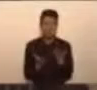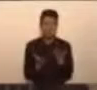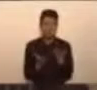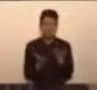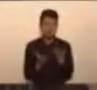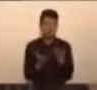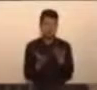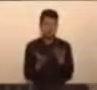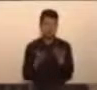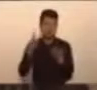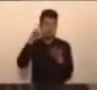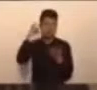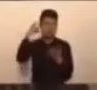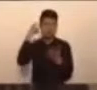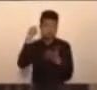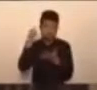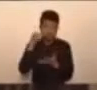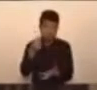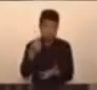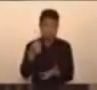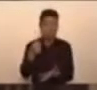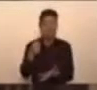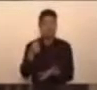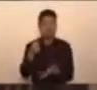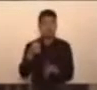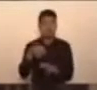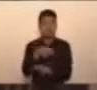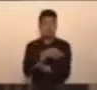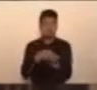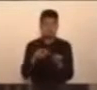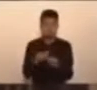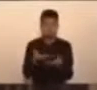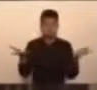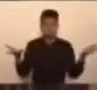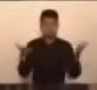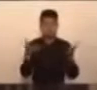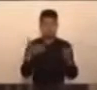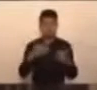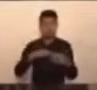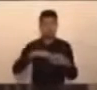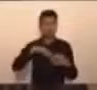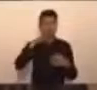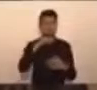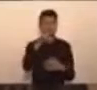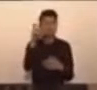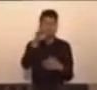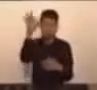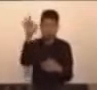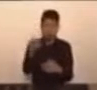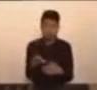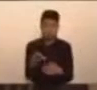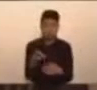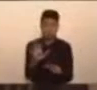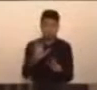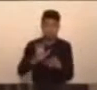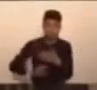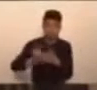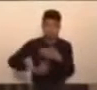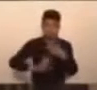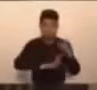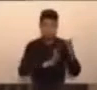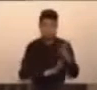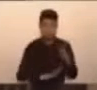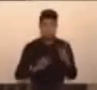que estableciera el gobierno se distribuía la devolución, así no lograra cubrir el 100% de los descuentos